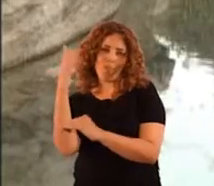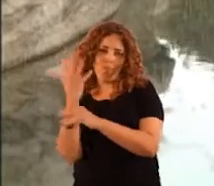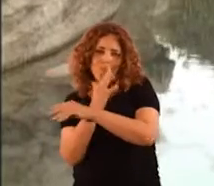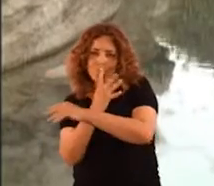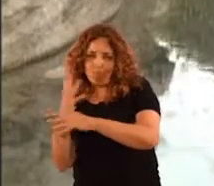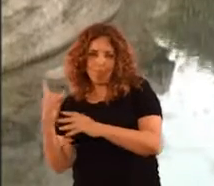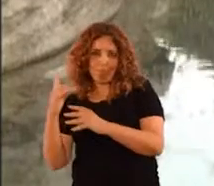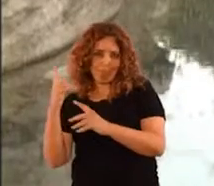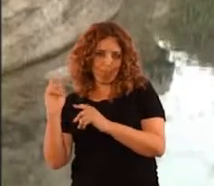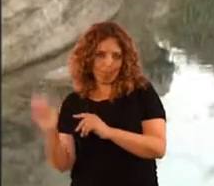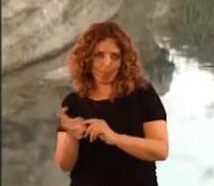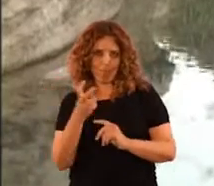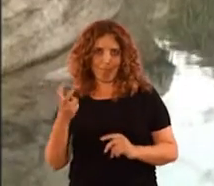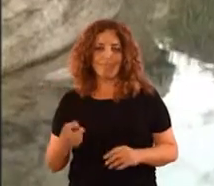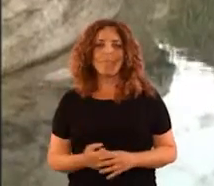del humedal.